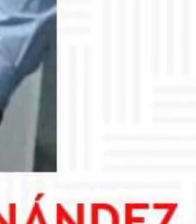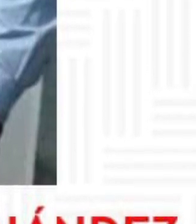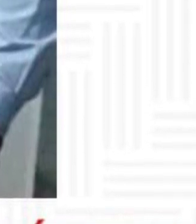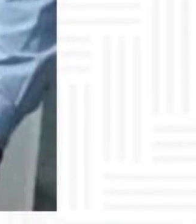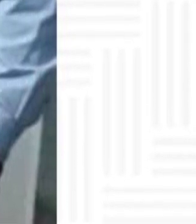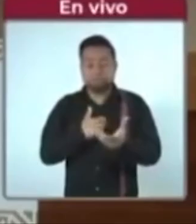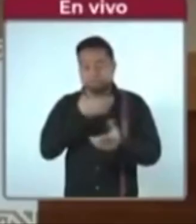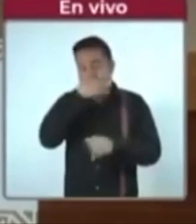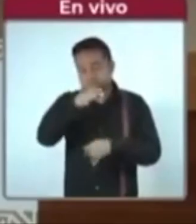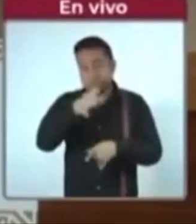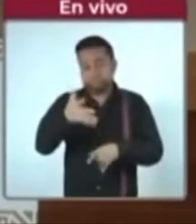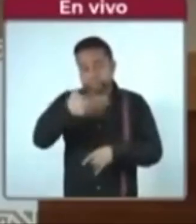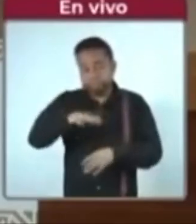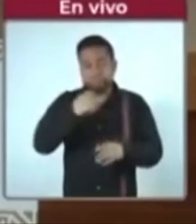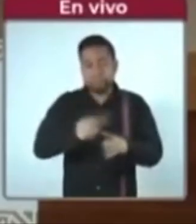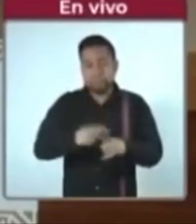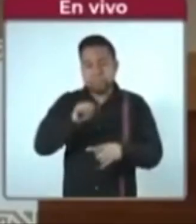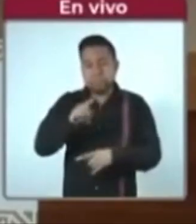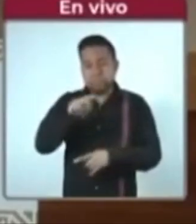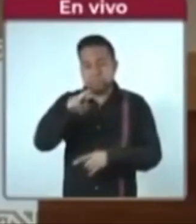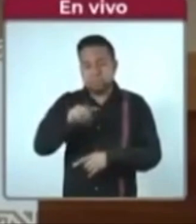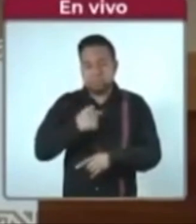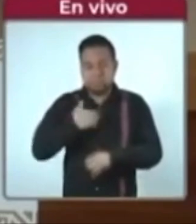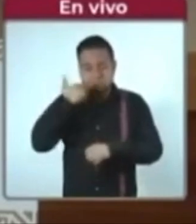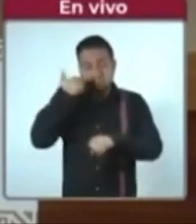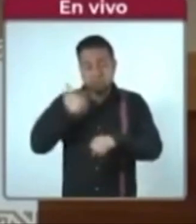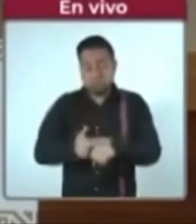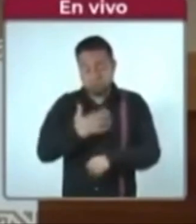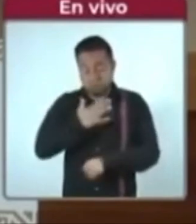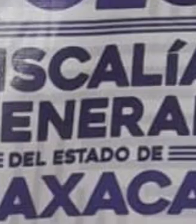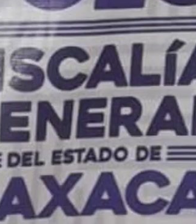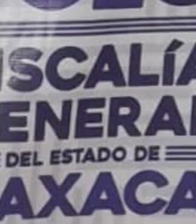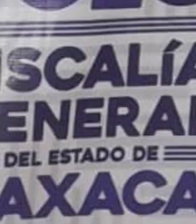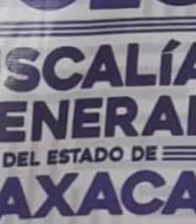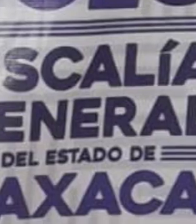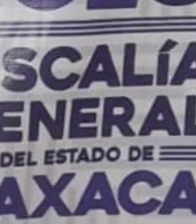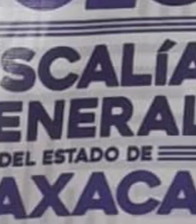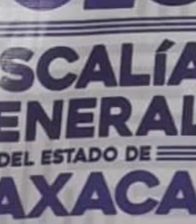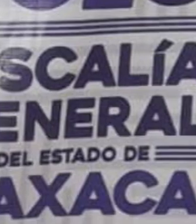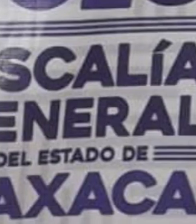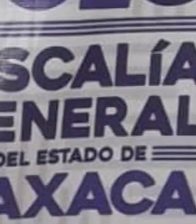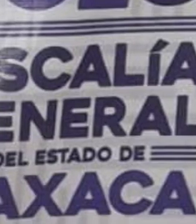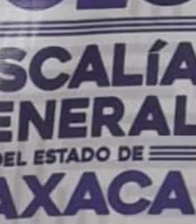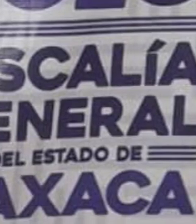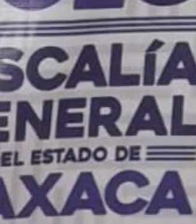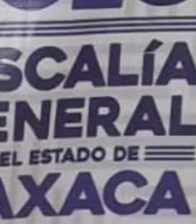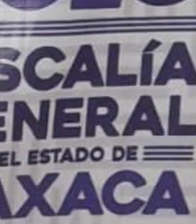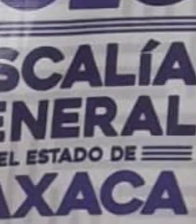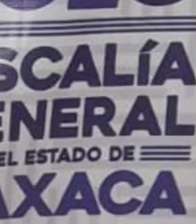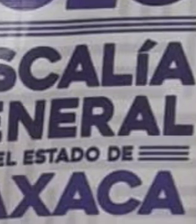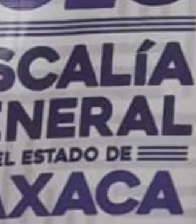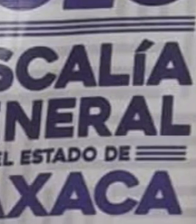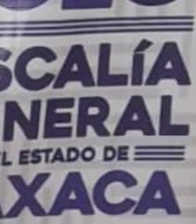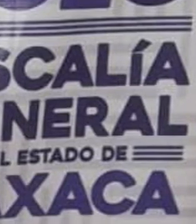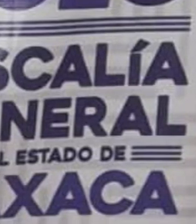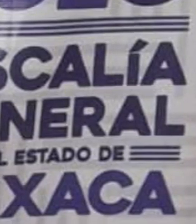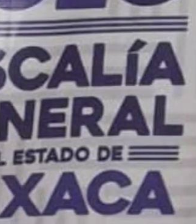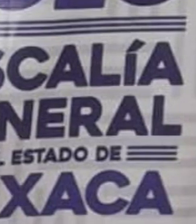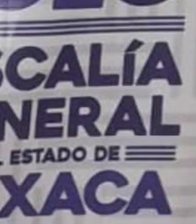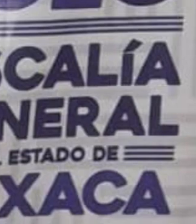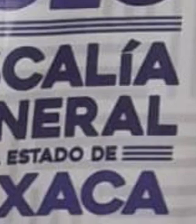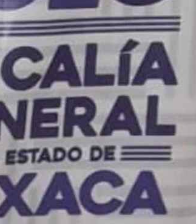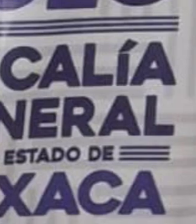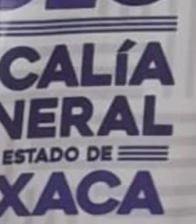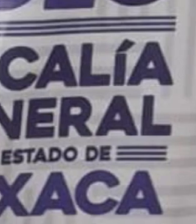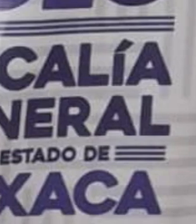del estado de Oaxaca Bernardo Rodríguez alamilla informó la detención de un individuo con el teléfono celular del activista